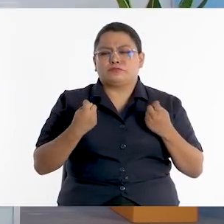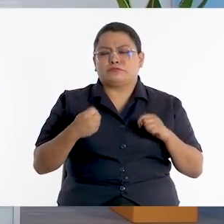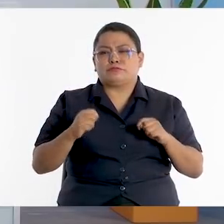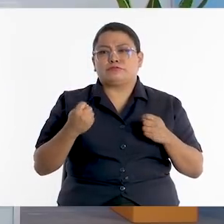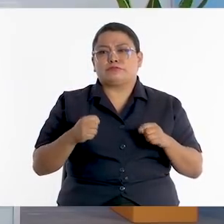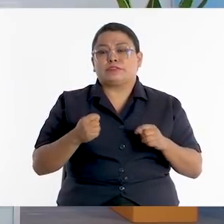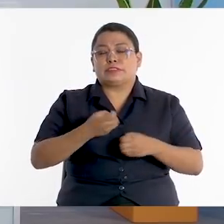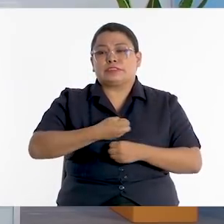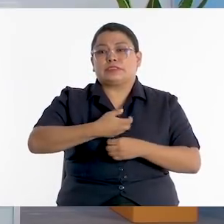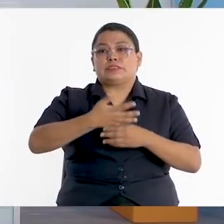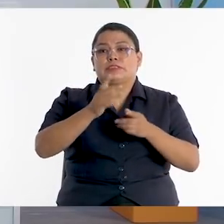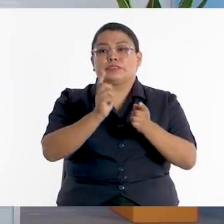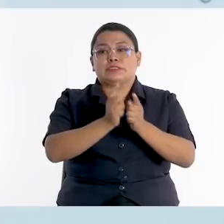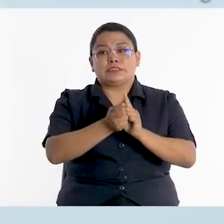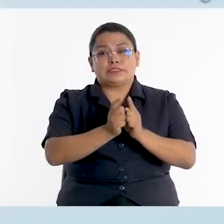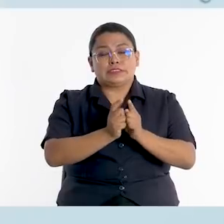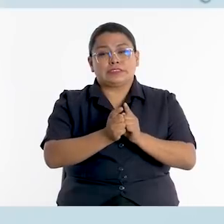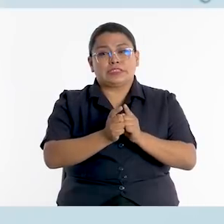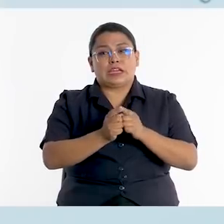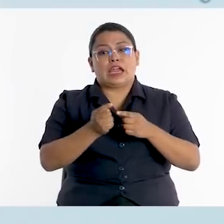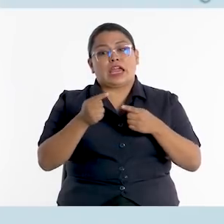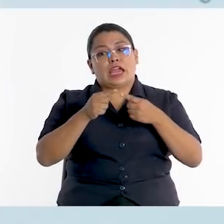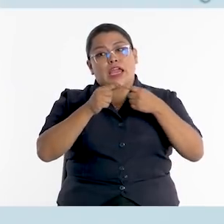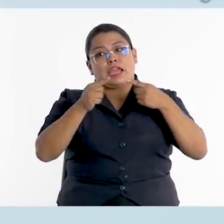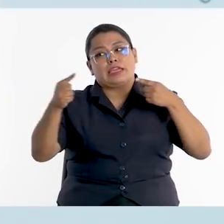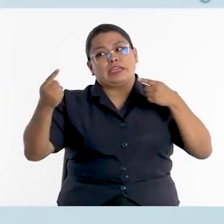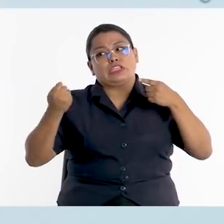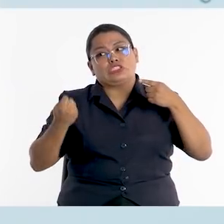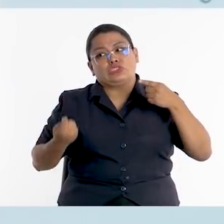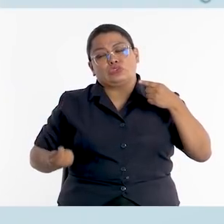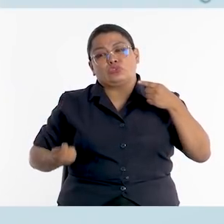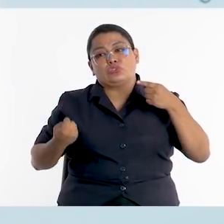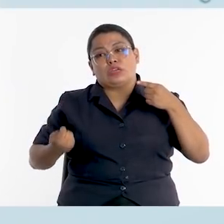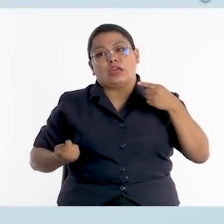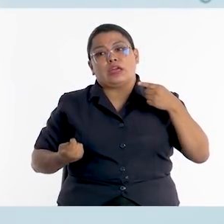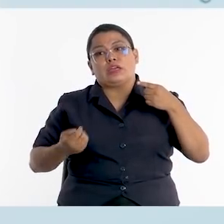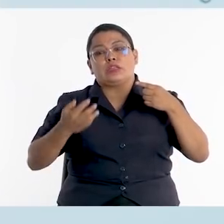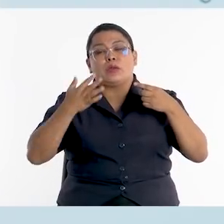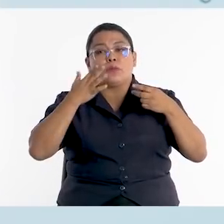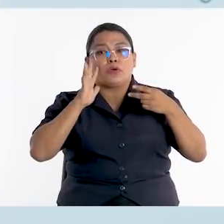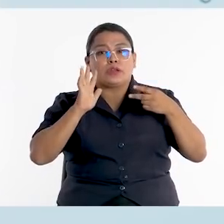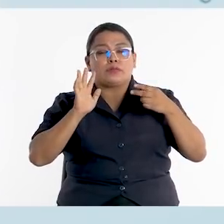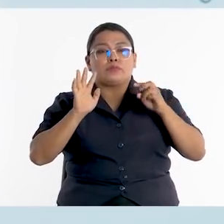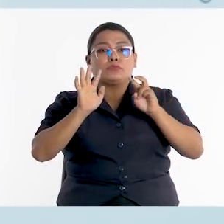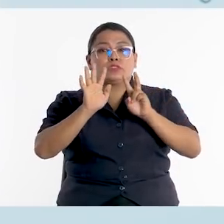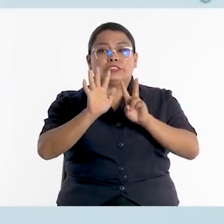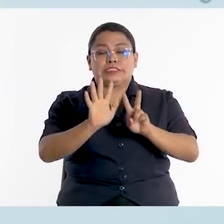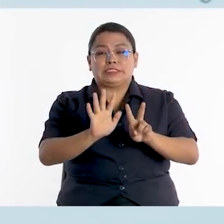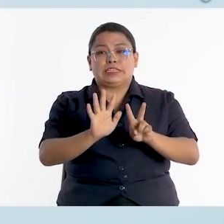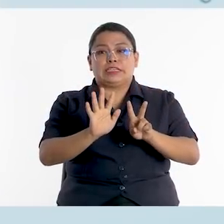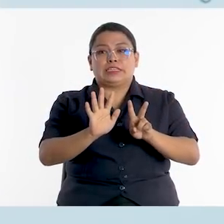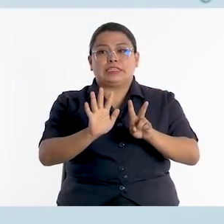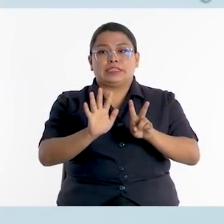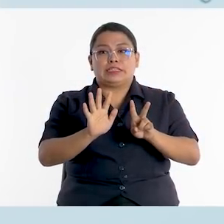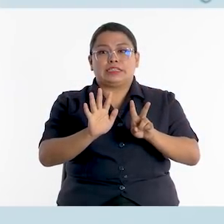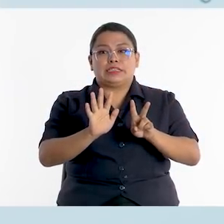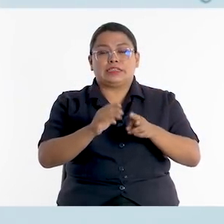intentar expresar la relación estudiantes como 7